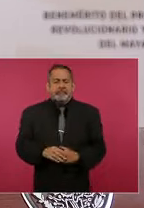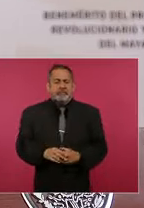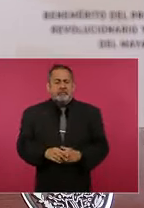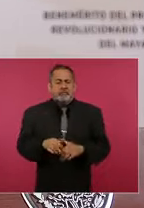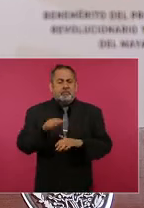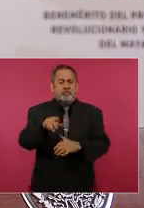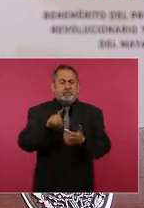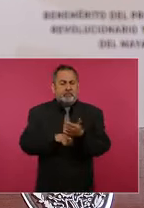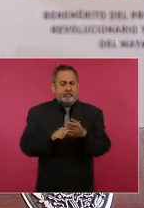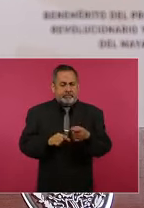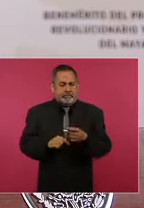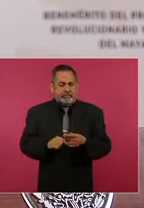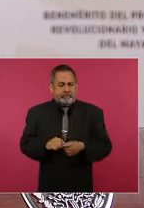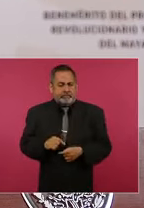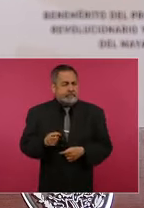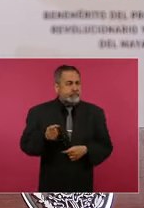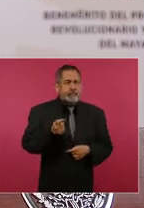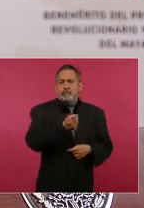sobre la aprobación